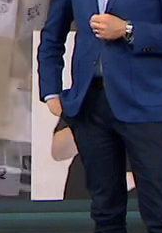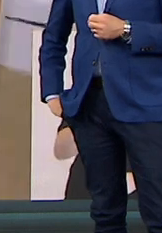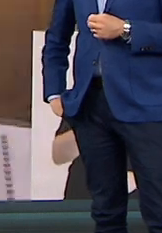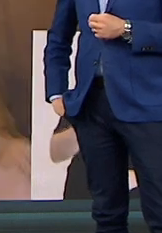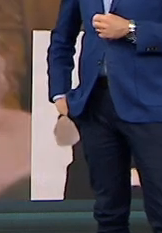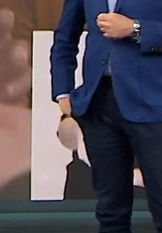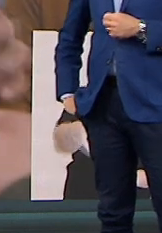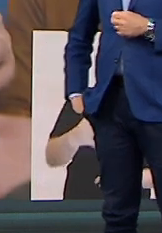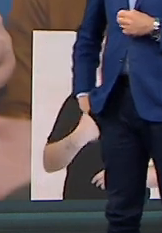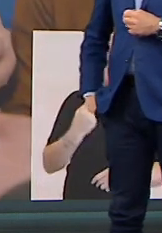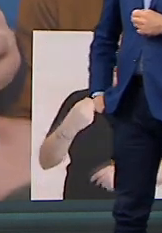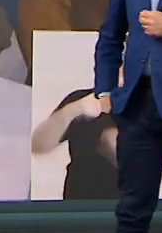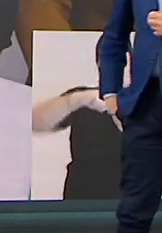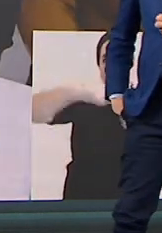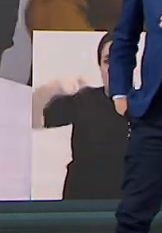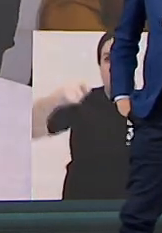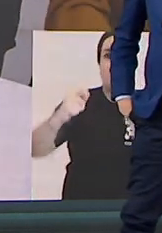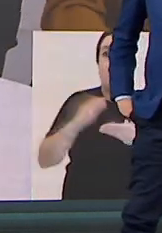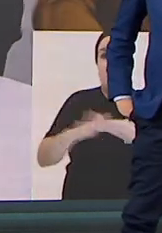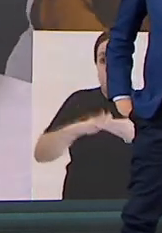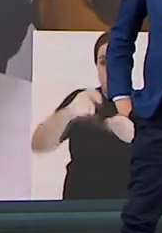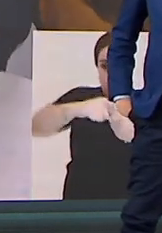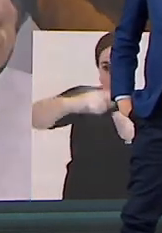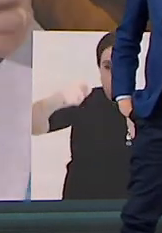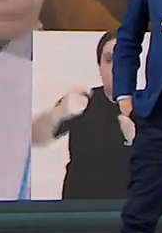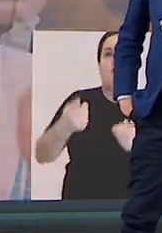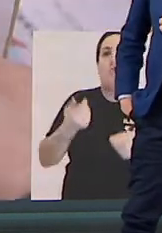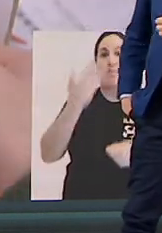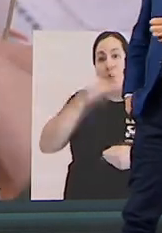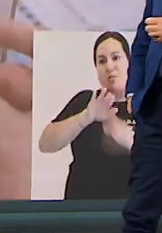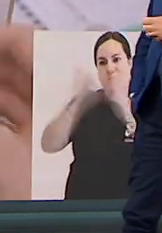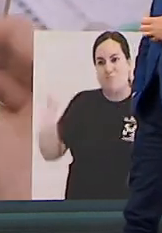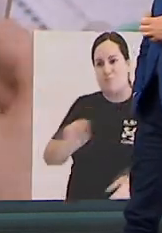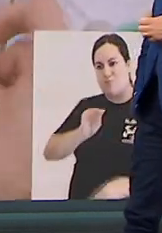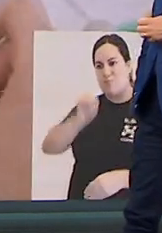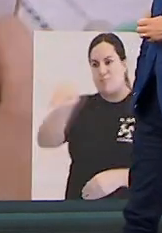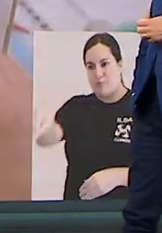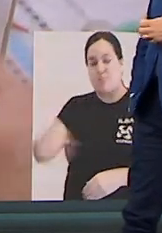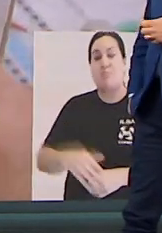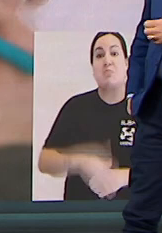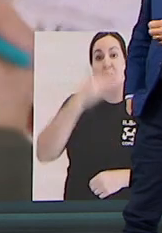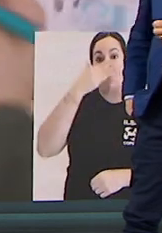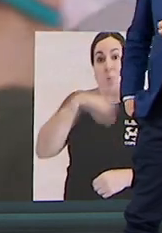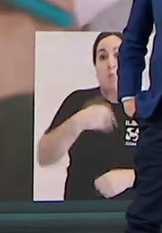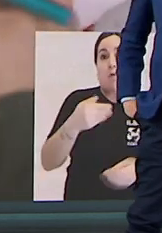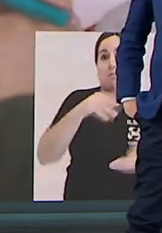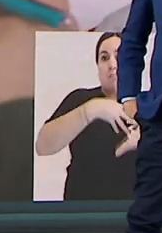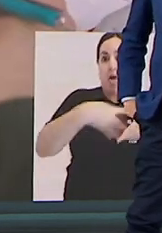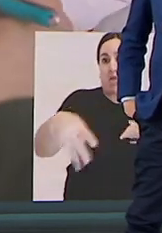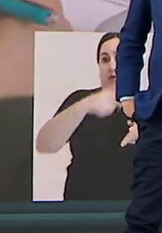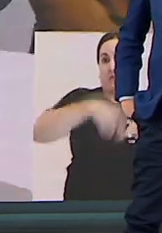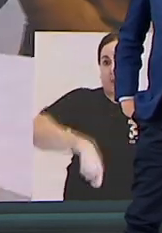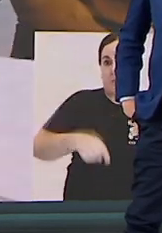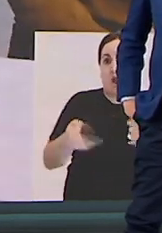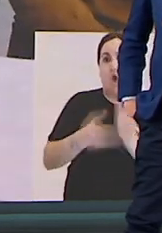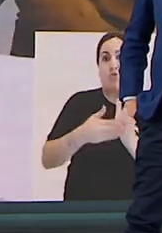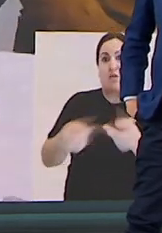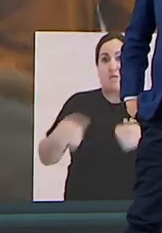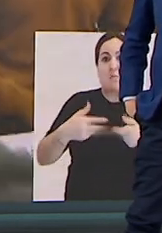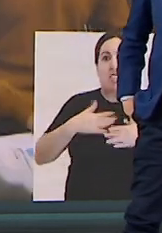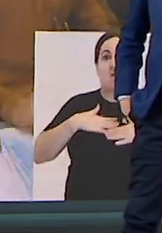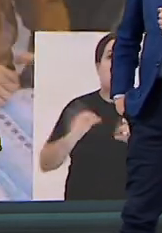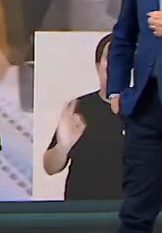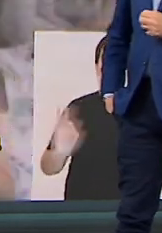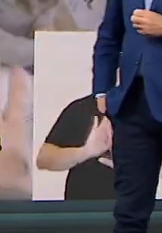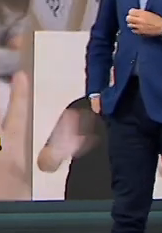está en el sitio web del gobierno de la ciudad de Buenos Aires en el caso de que lo quieran practicar en sus casas también está esa opción para hacerlo